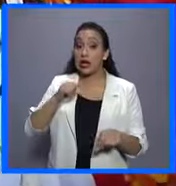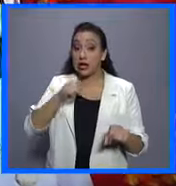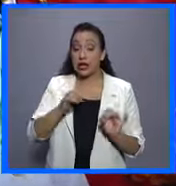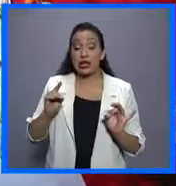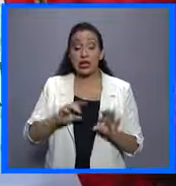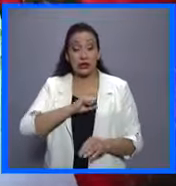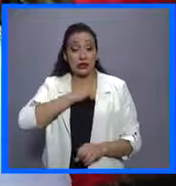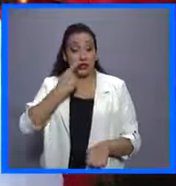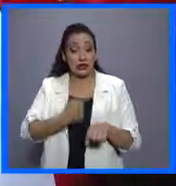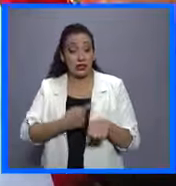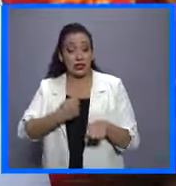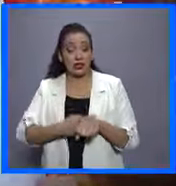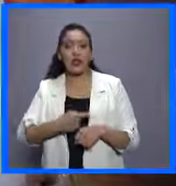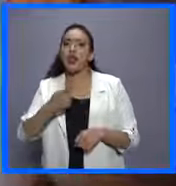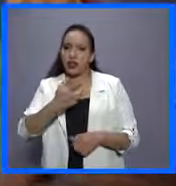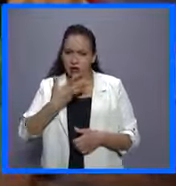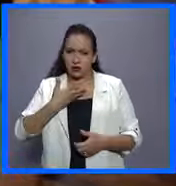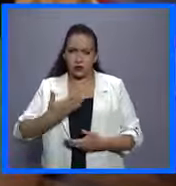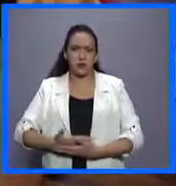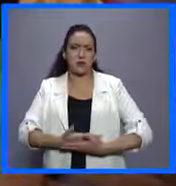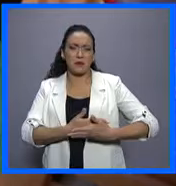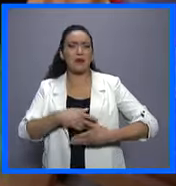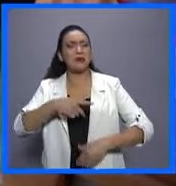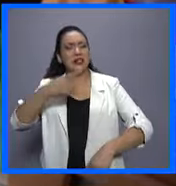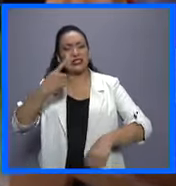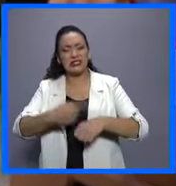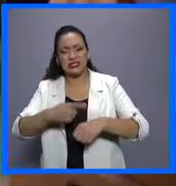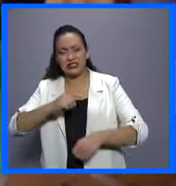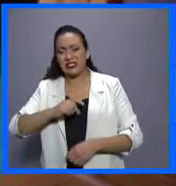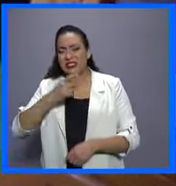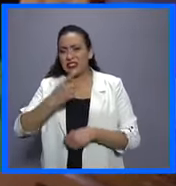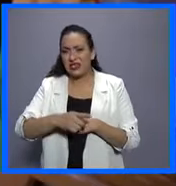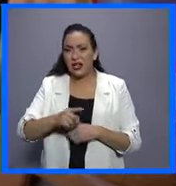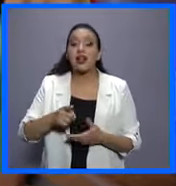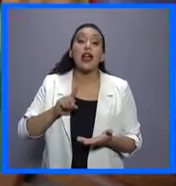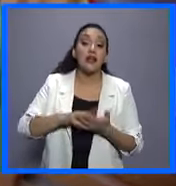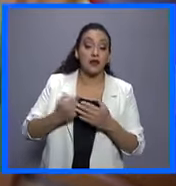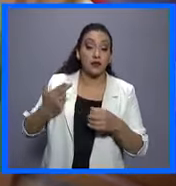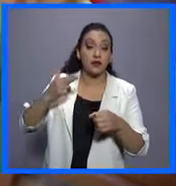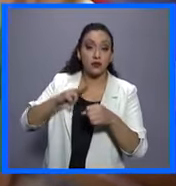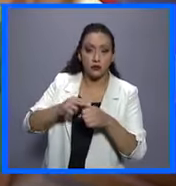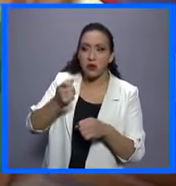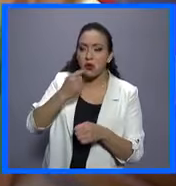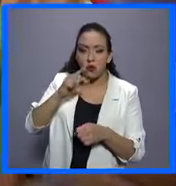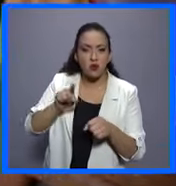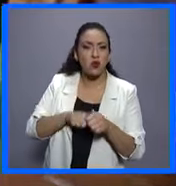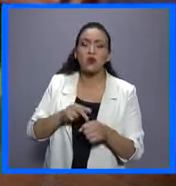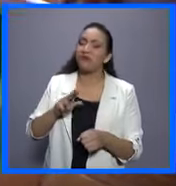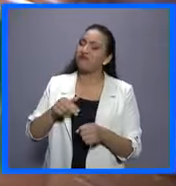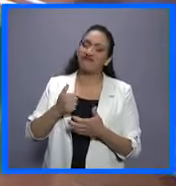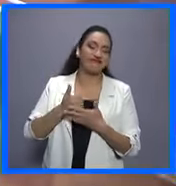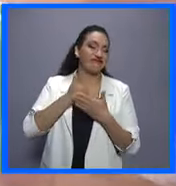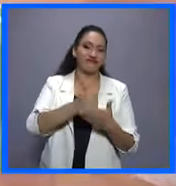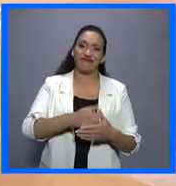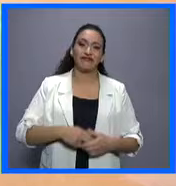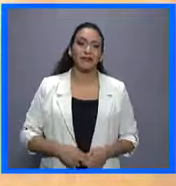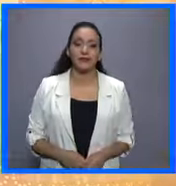salud después de su único parto y la medicina institucional o moderna no le ayudó a sanar.